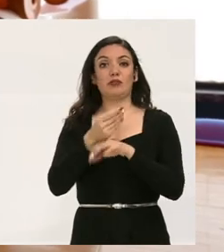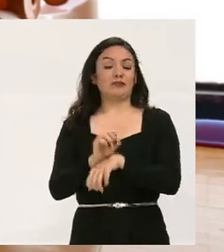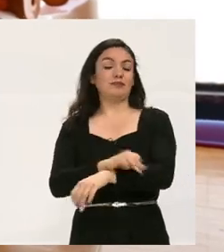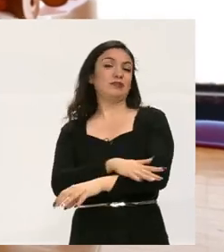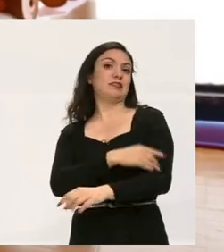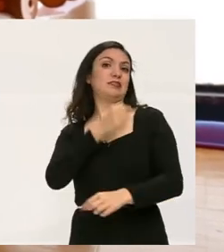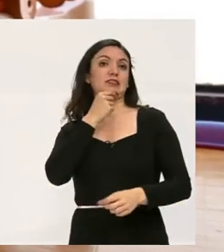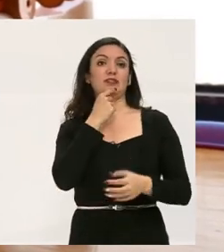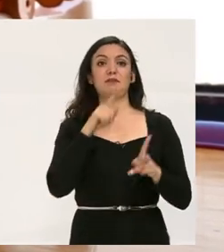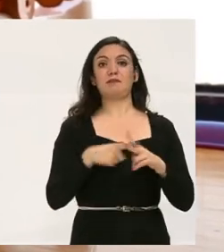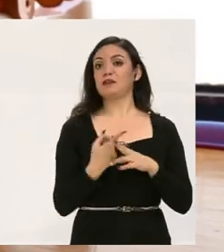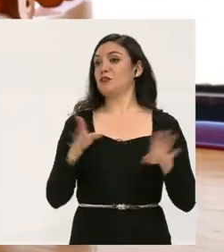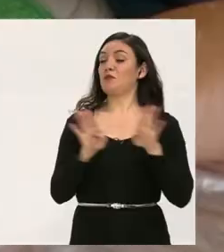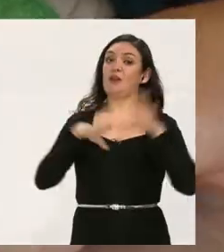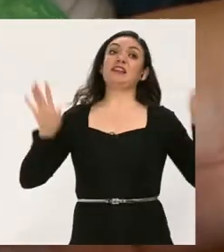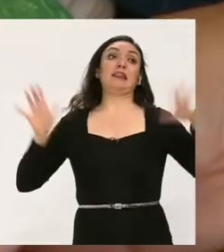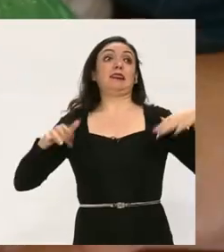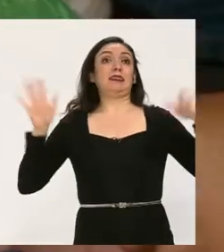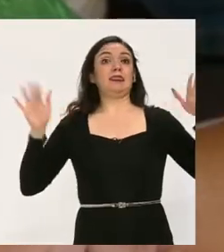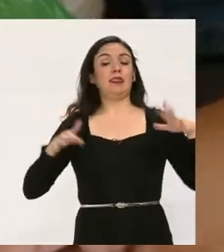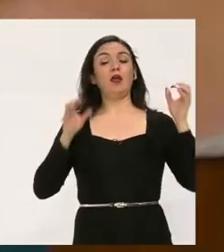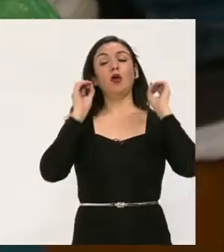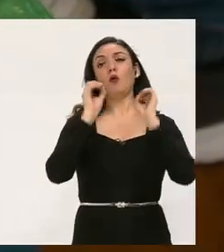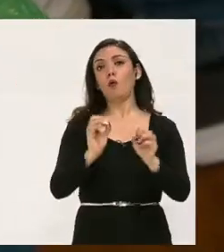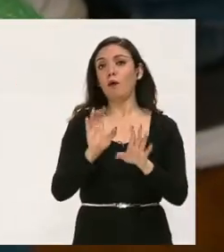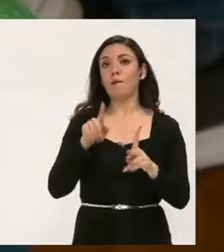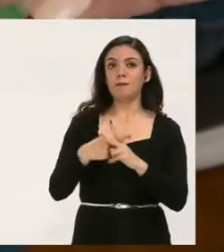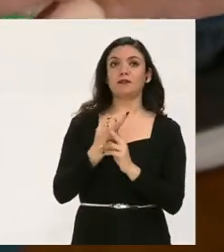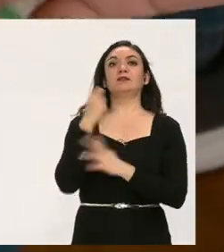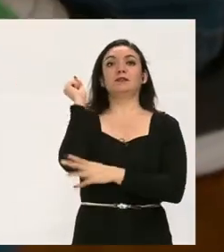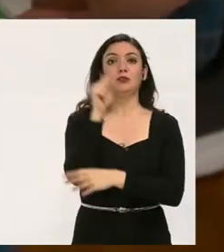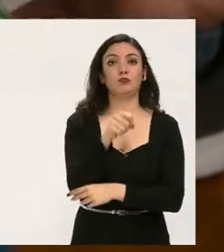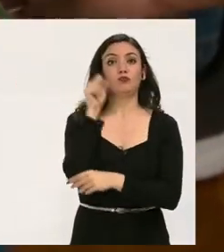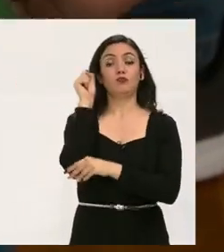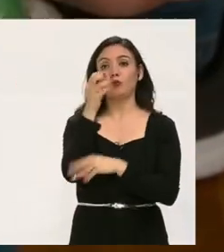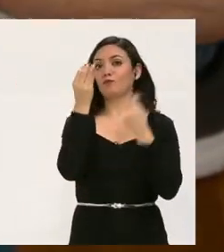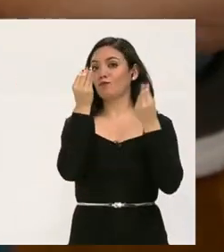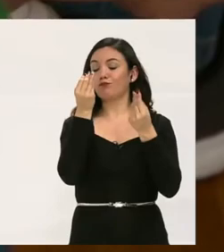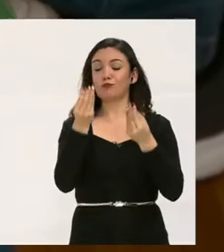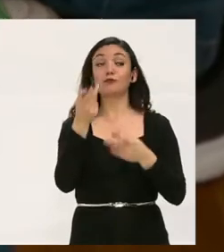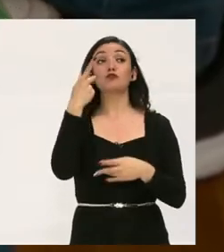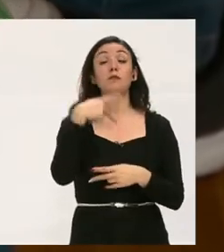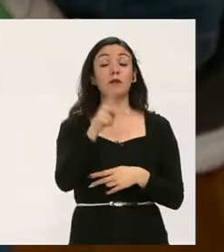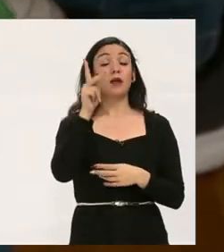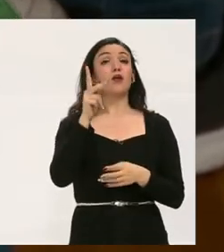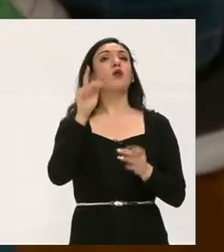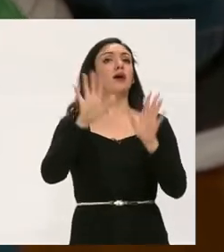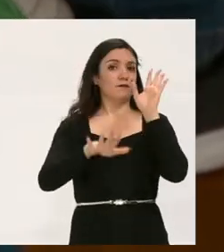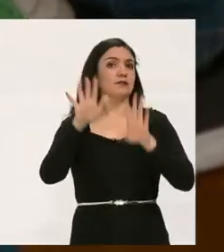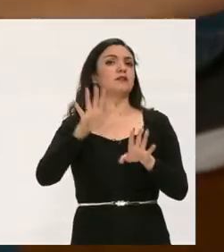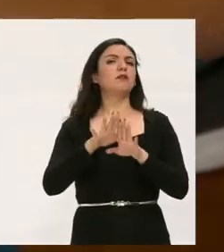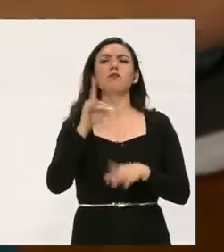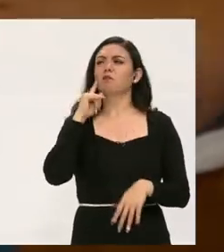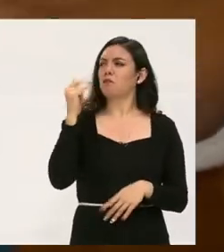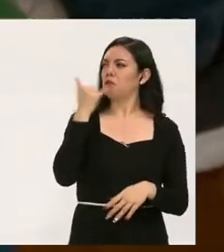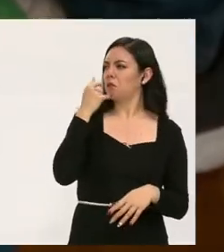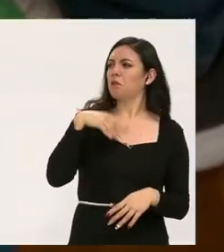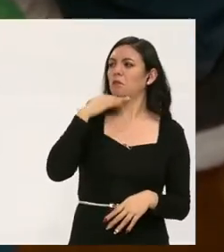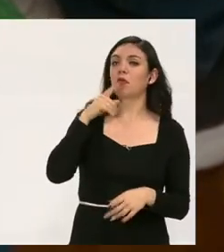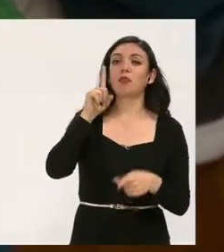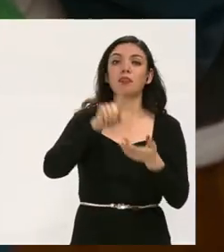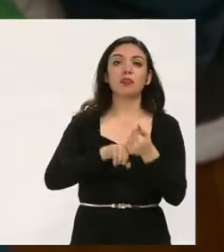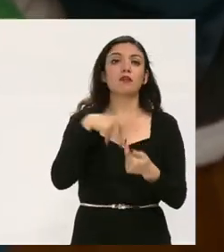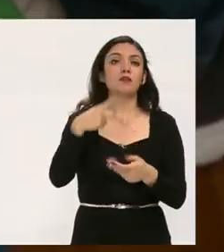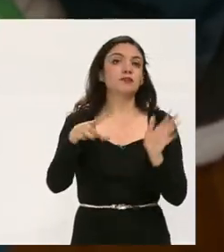cuando hay mucha emoción los niños empiezan a ser un aleteo o amnistiar mucho su cuerpo y a veces puede pasar